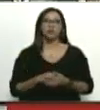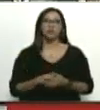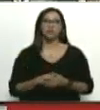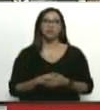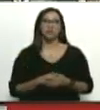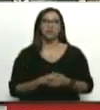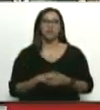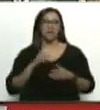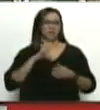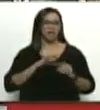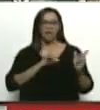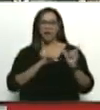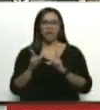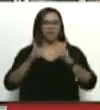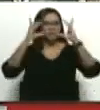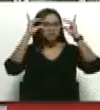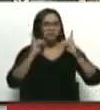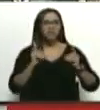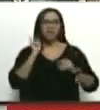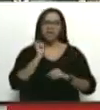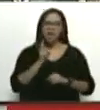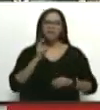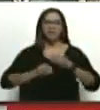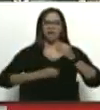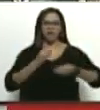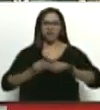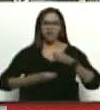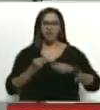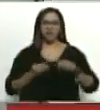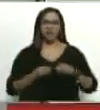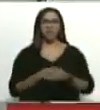estaba decidido, pues, a que eso debía hacerse, y